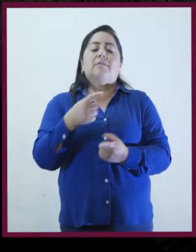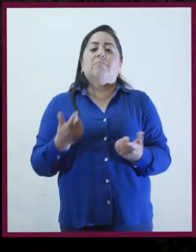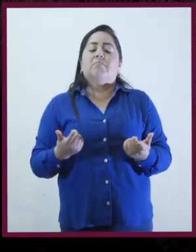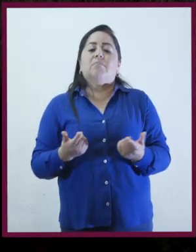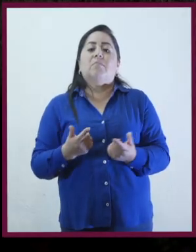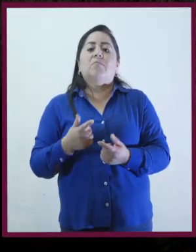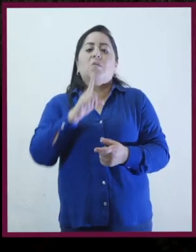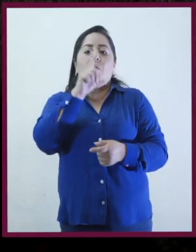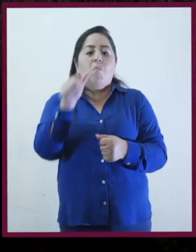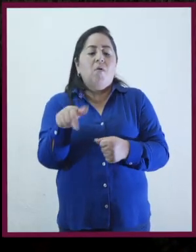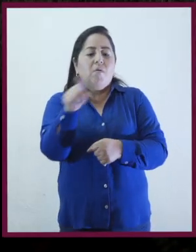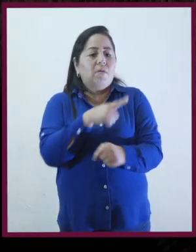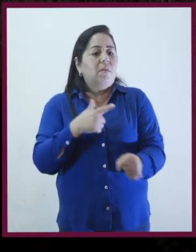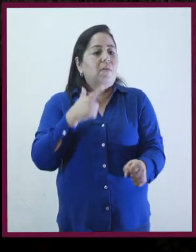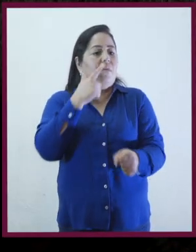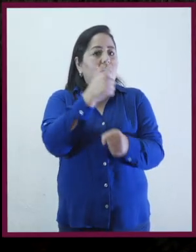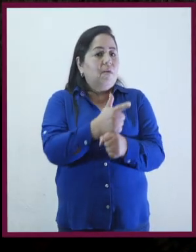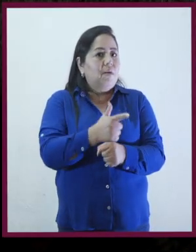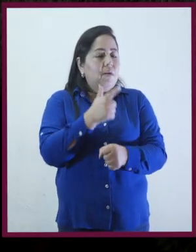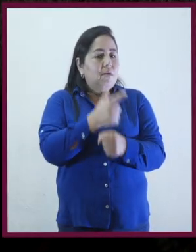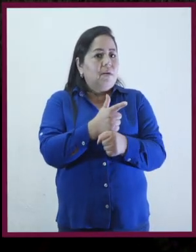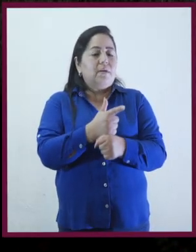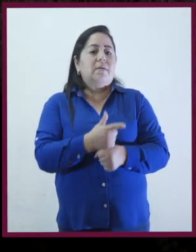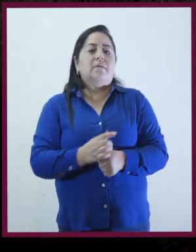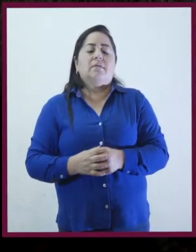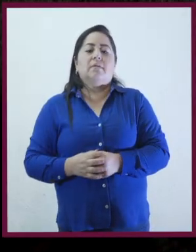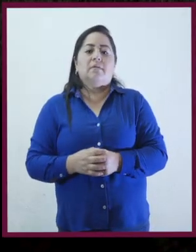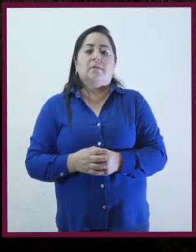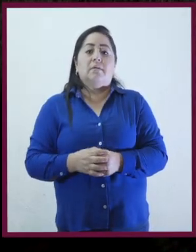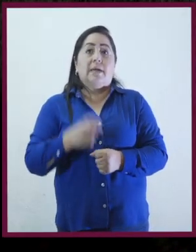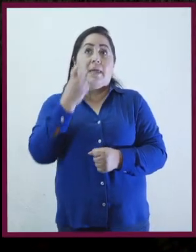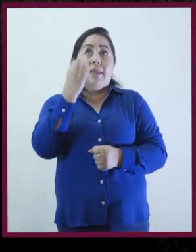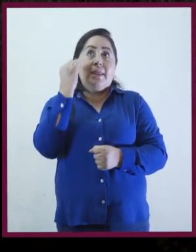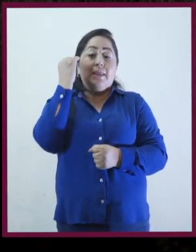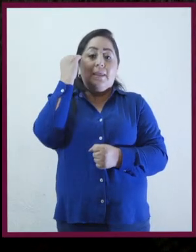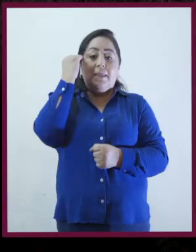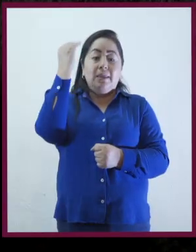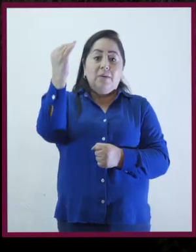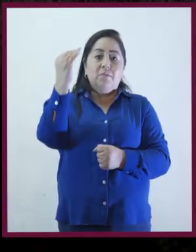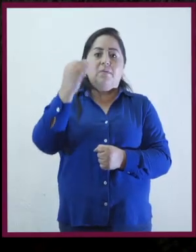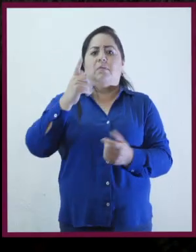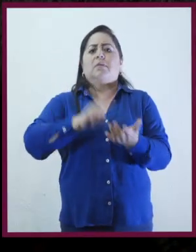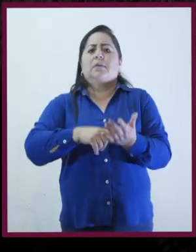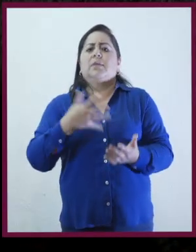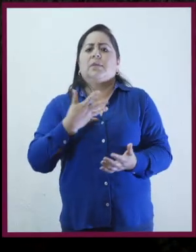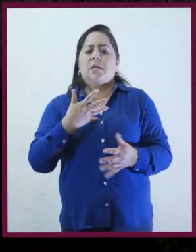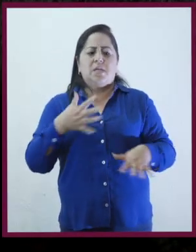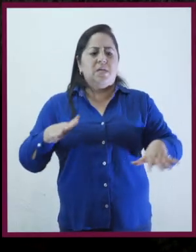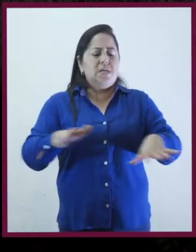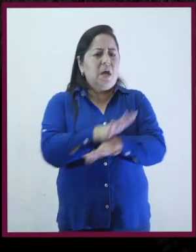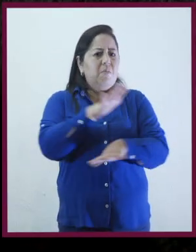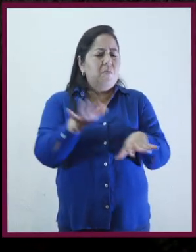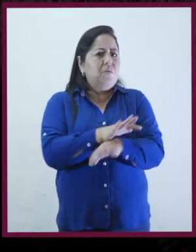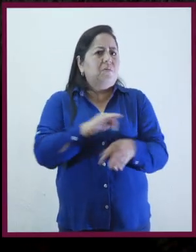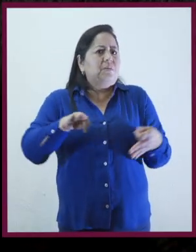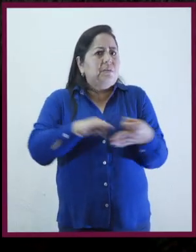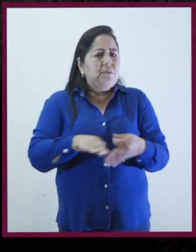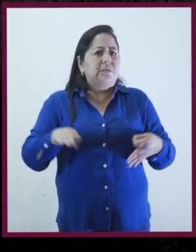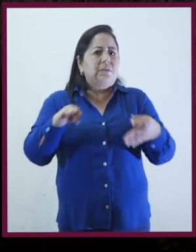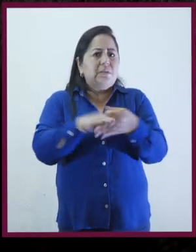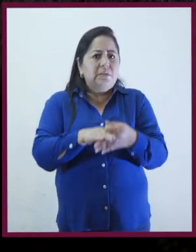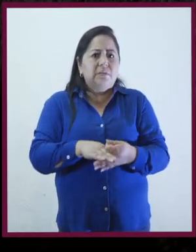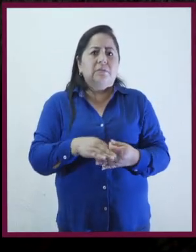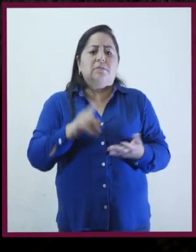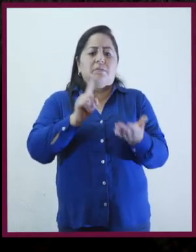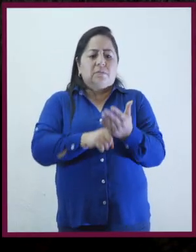que se dan cuenta que en el tiempo tenemos cambio y continuidad, que